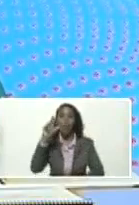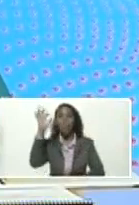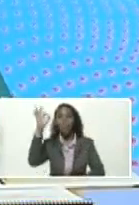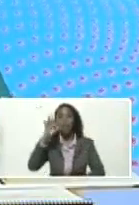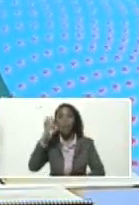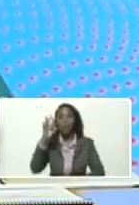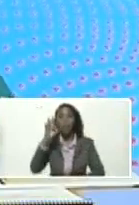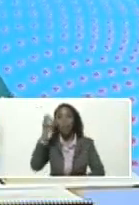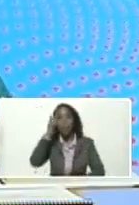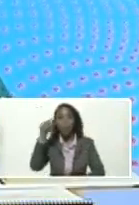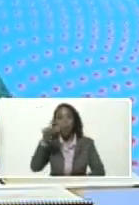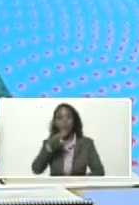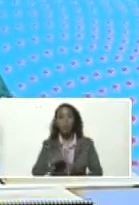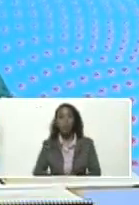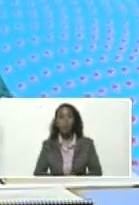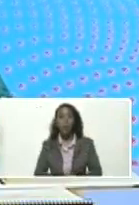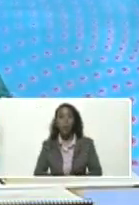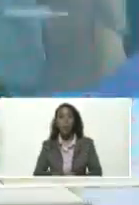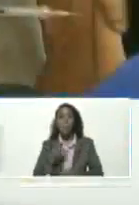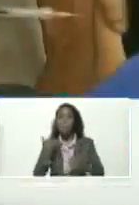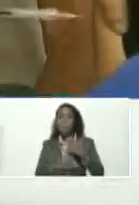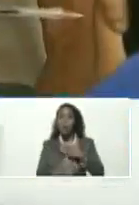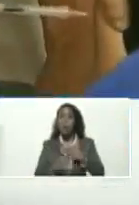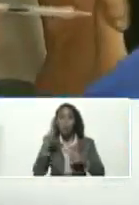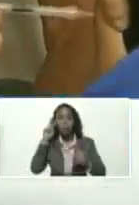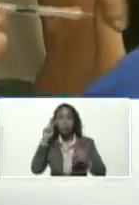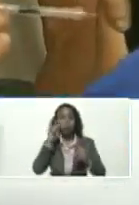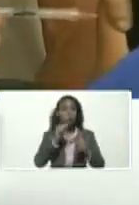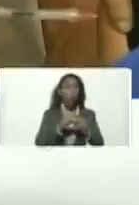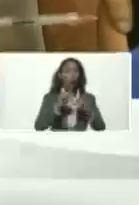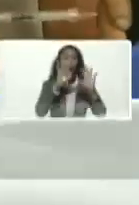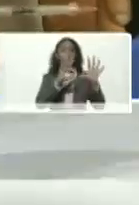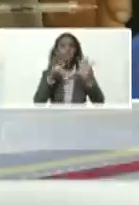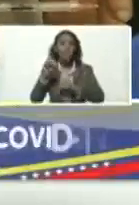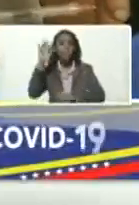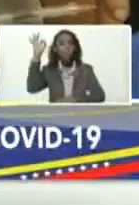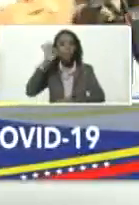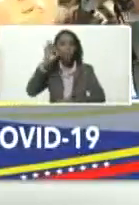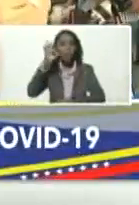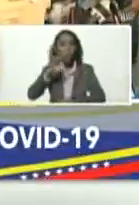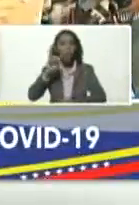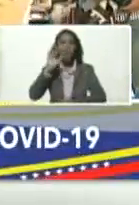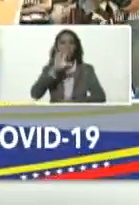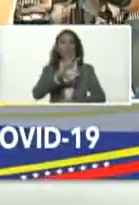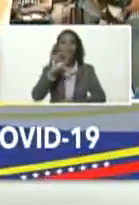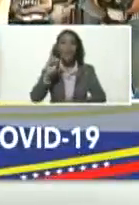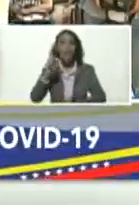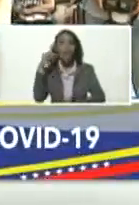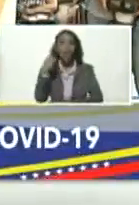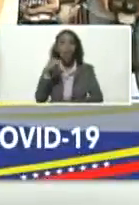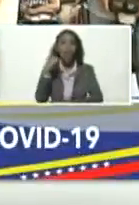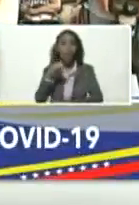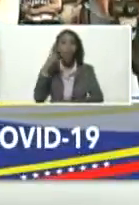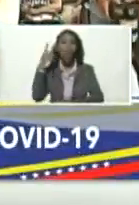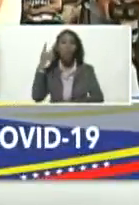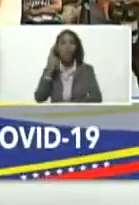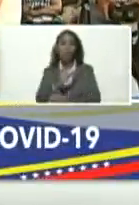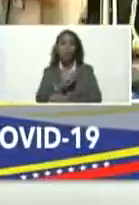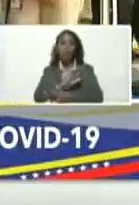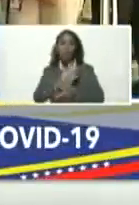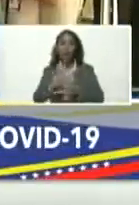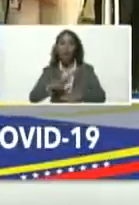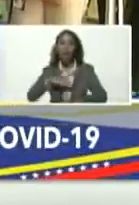74%. Vamos rumbo al 80%. 30 de noviembre deberíamos estar